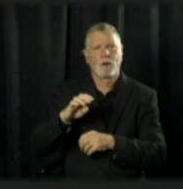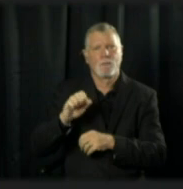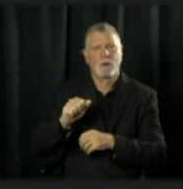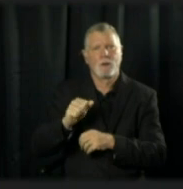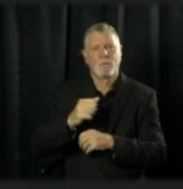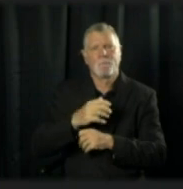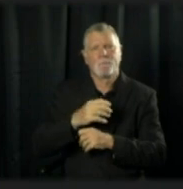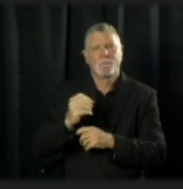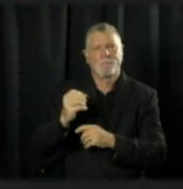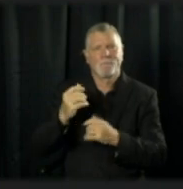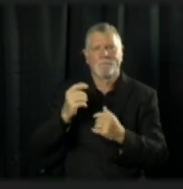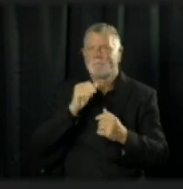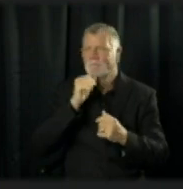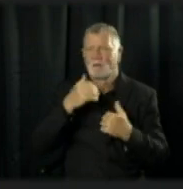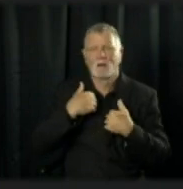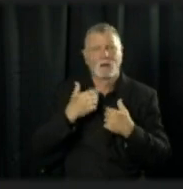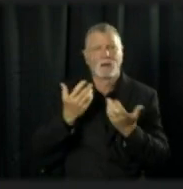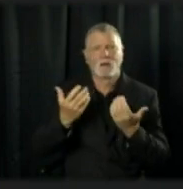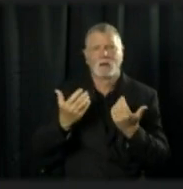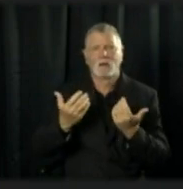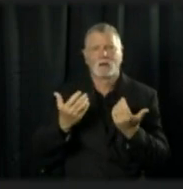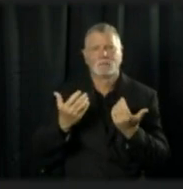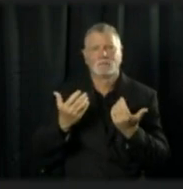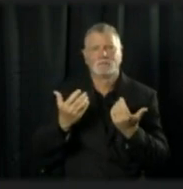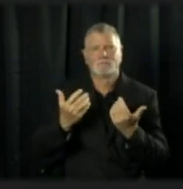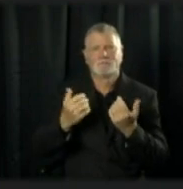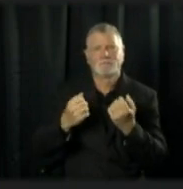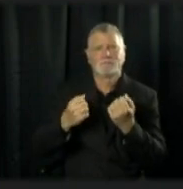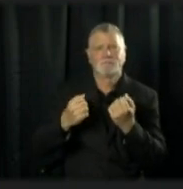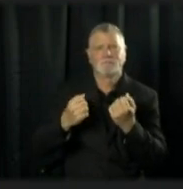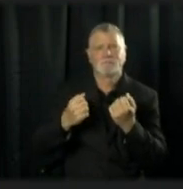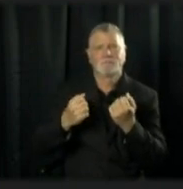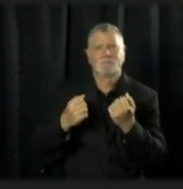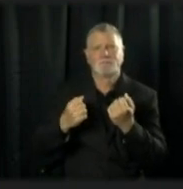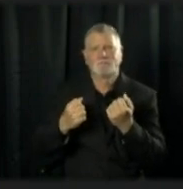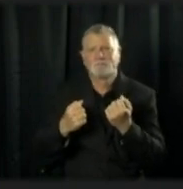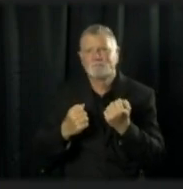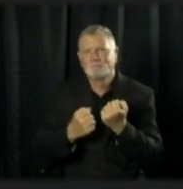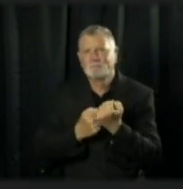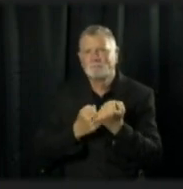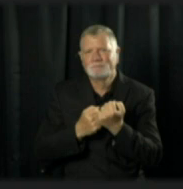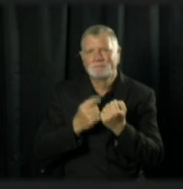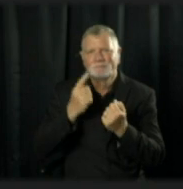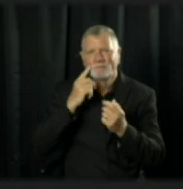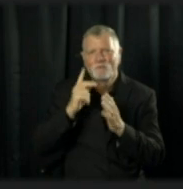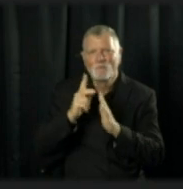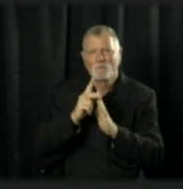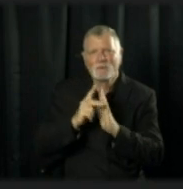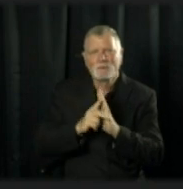de la preparación. Hasta el día de hoy no tiene asistencia